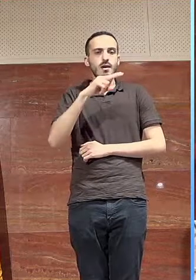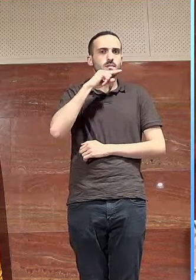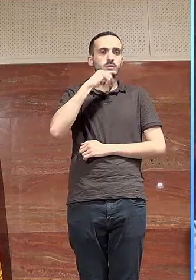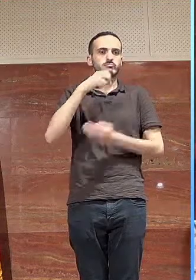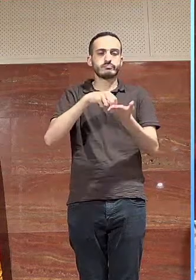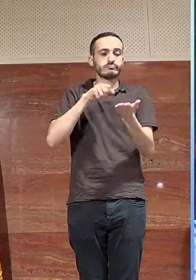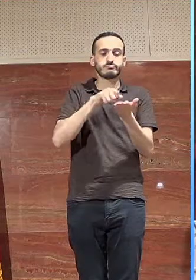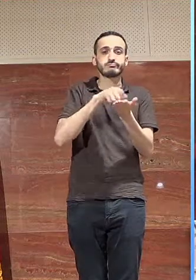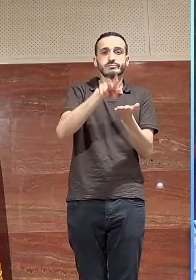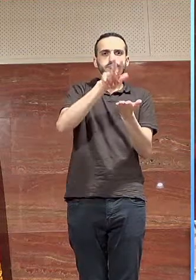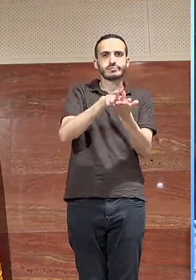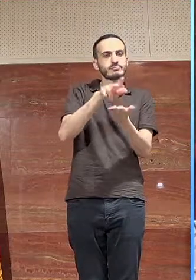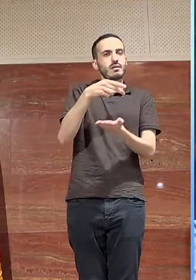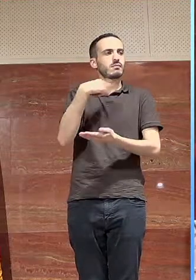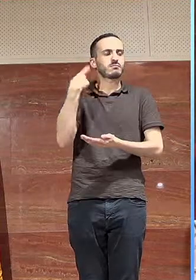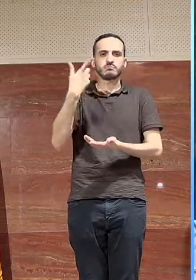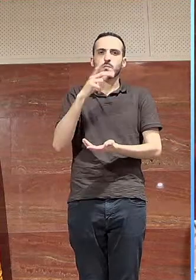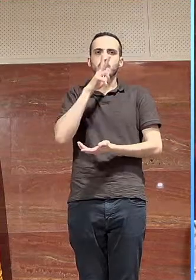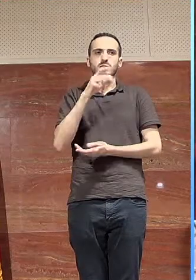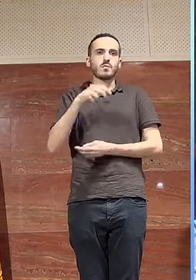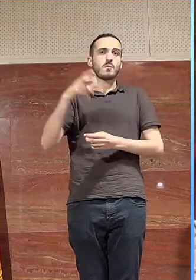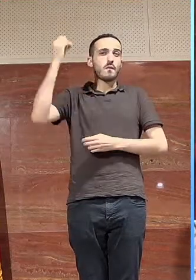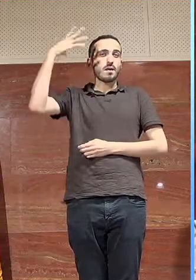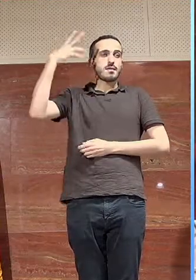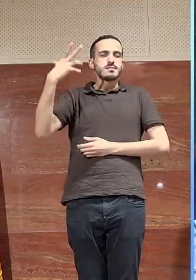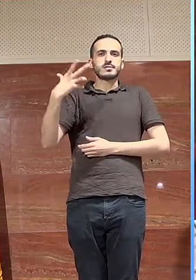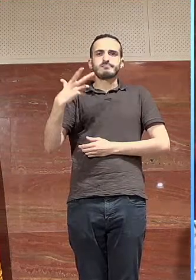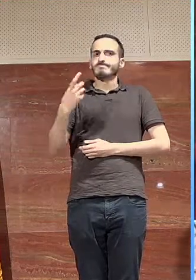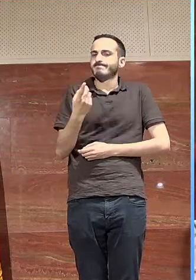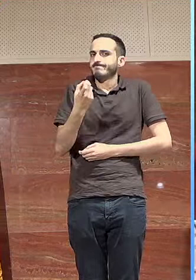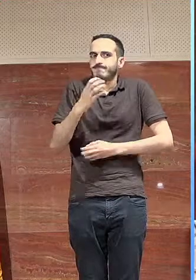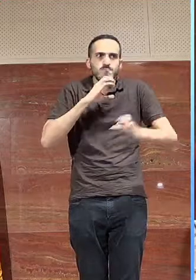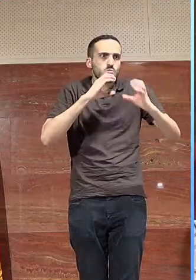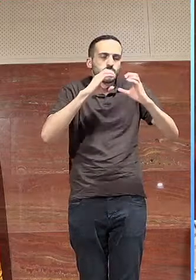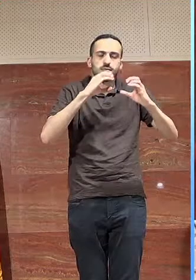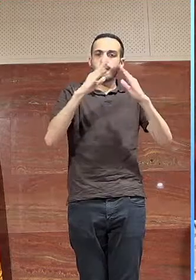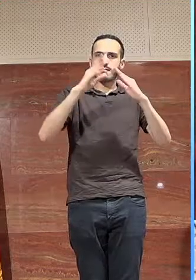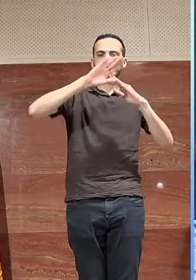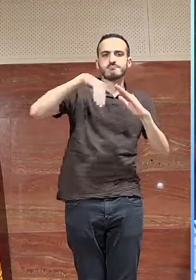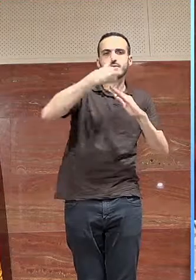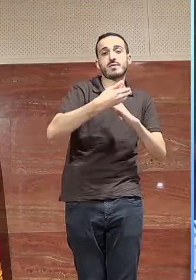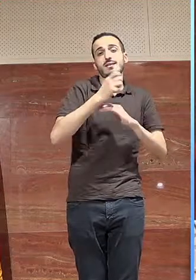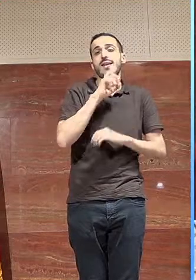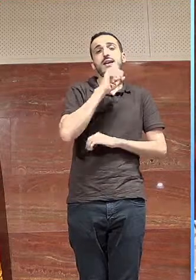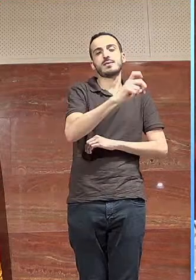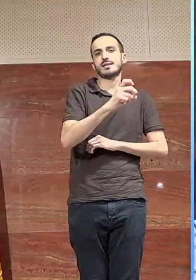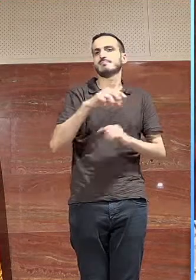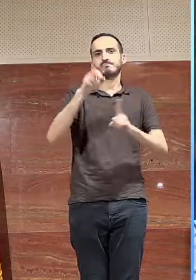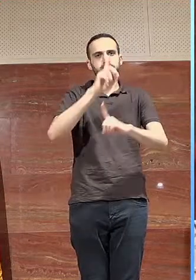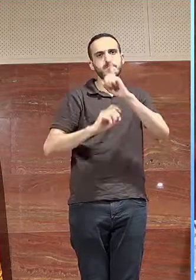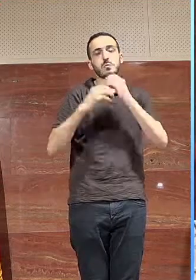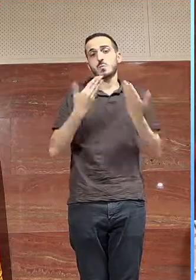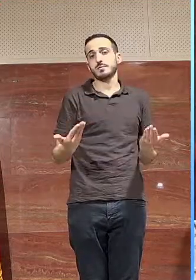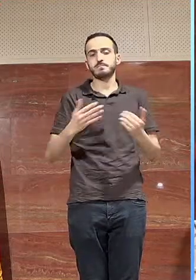en la bañera, pues la posibilidad de comunicarte con el exterior y avisar de esa circunstancia.